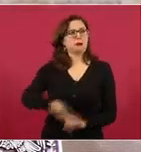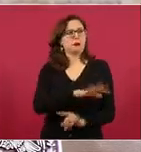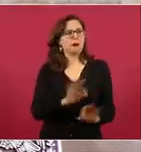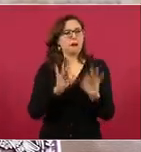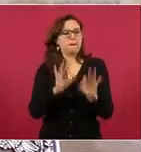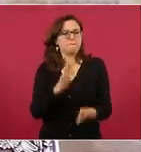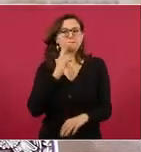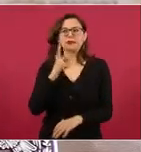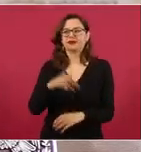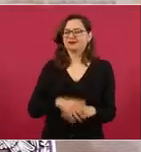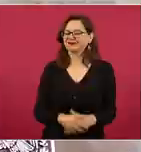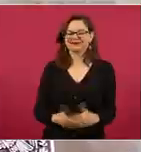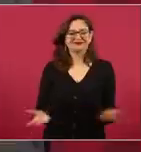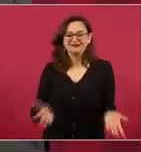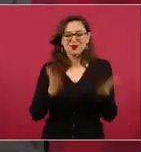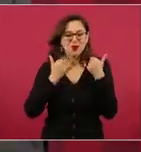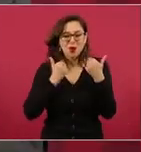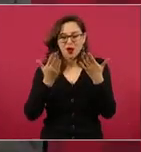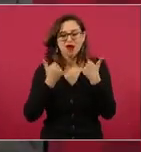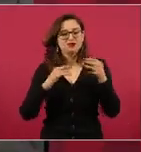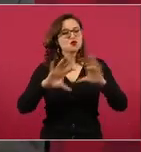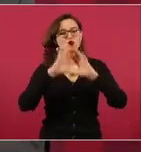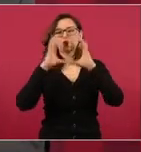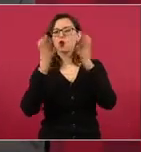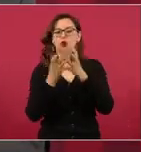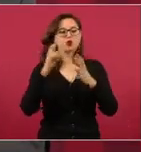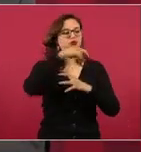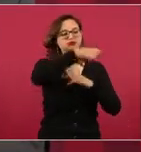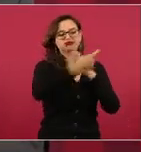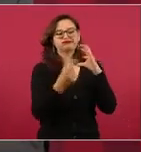es una crisis, es una decadencia mundial.